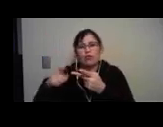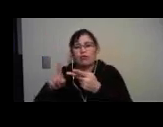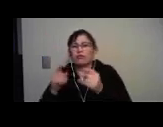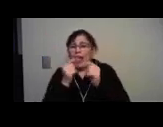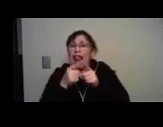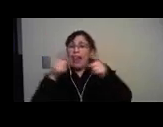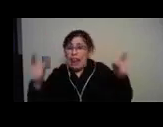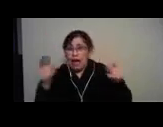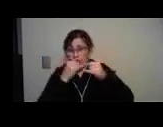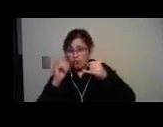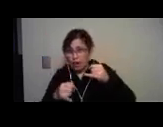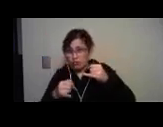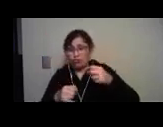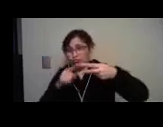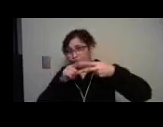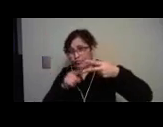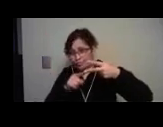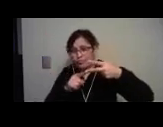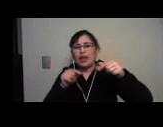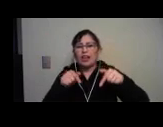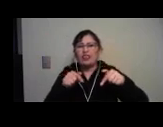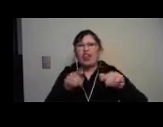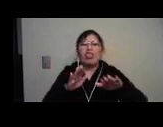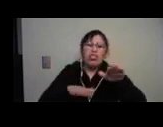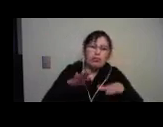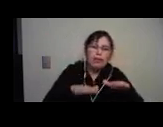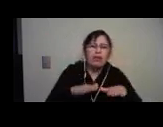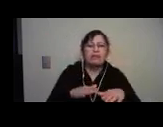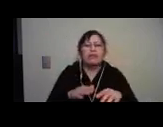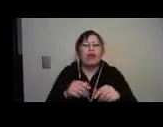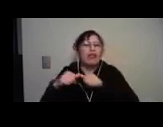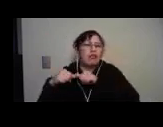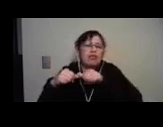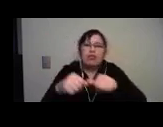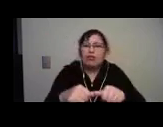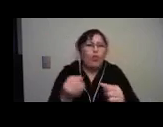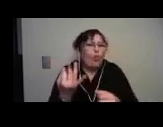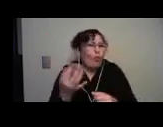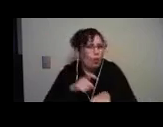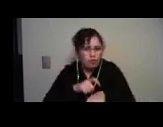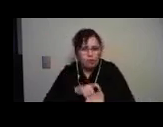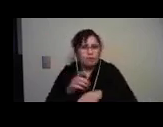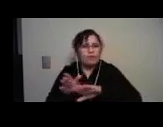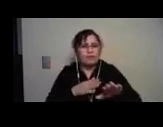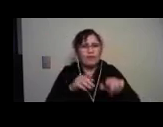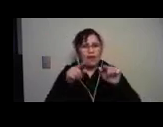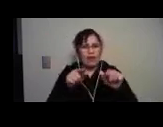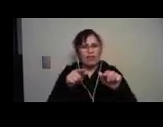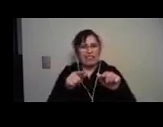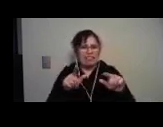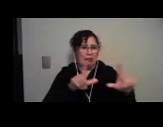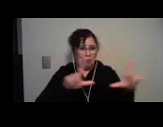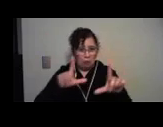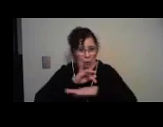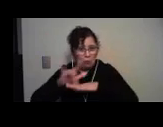ver con la duración de cada uno de ellos. En esta imagen que no está, aparecía graficada, ¿cierto?,